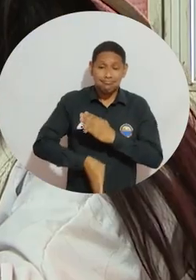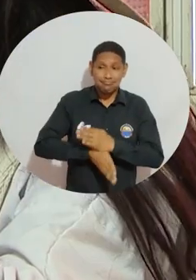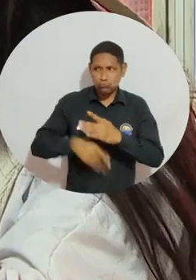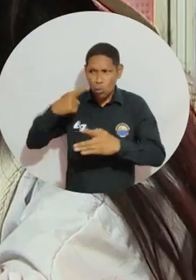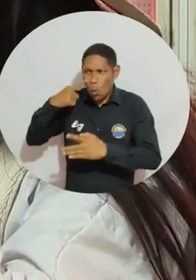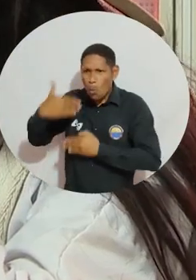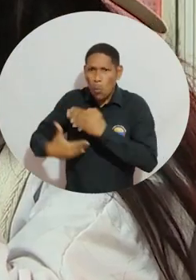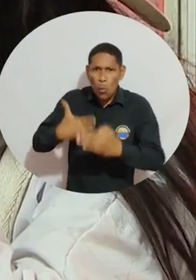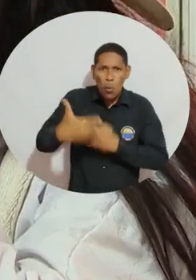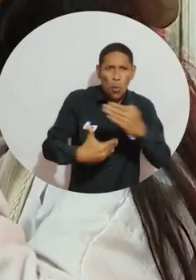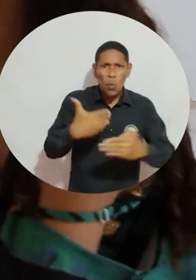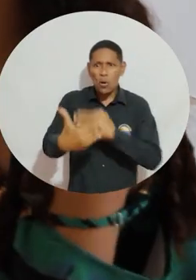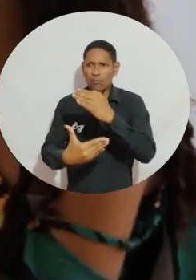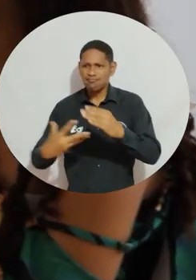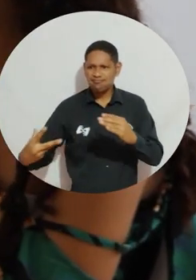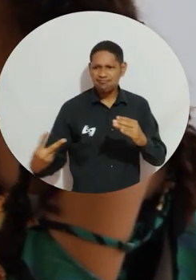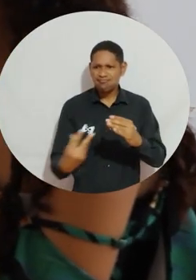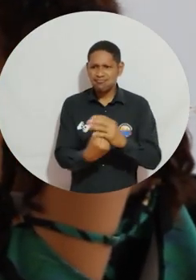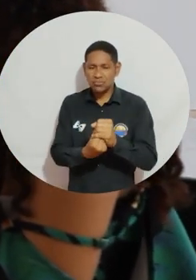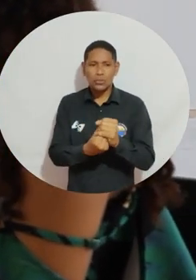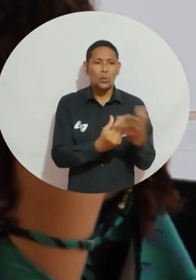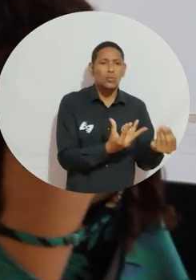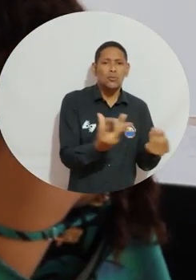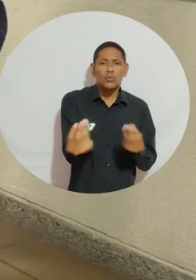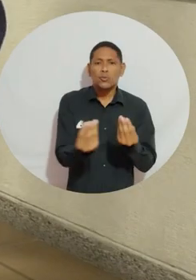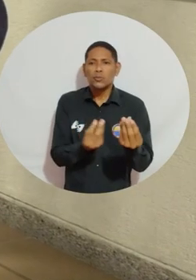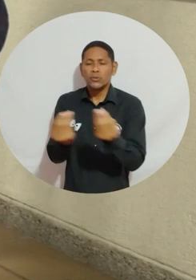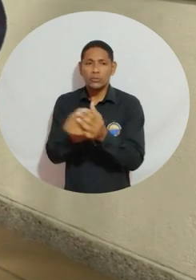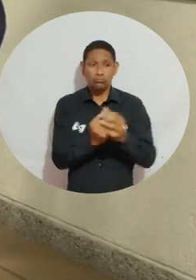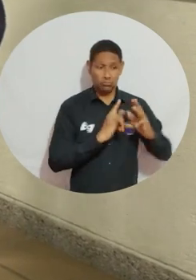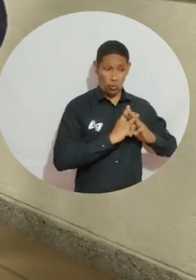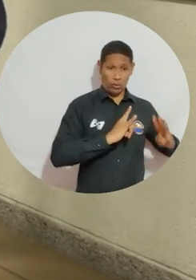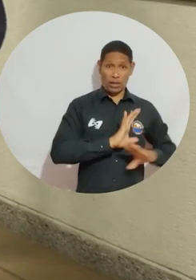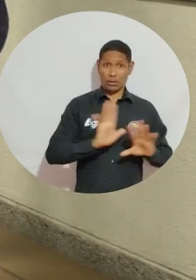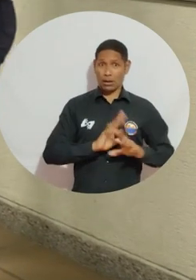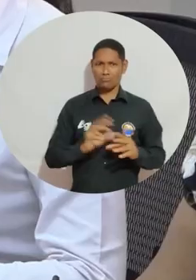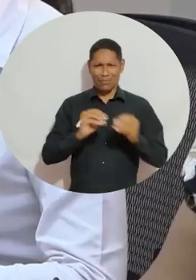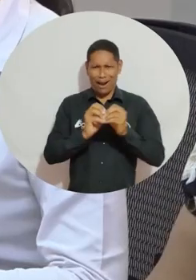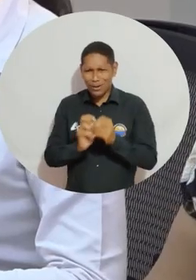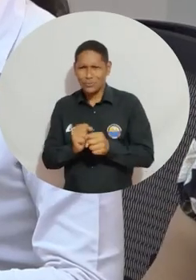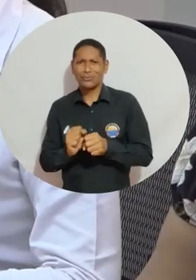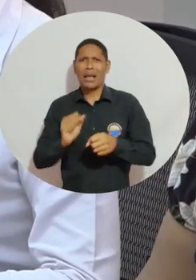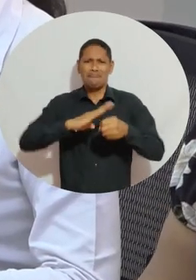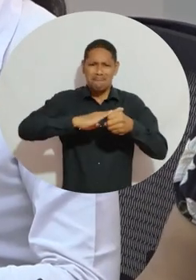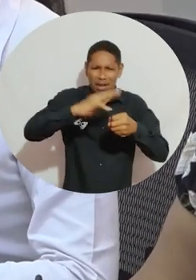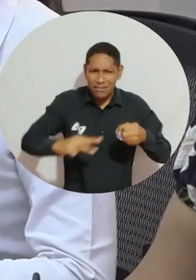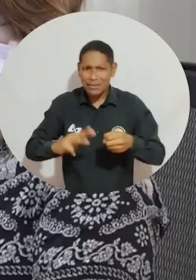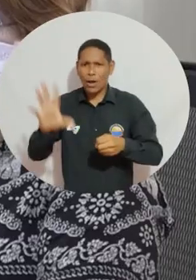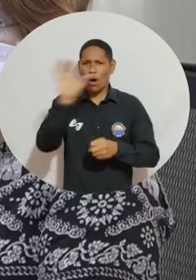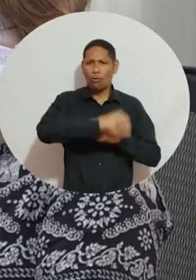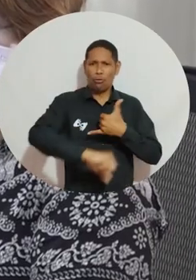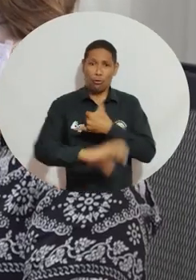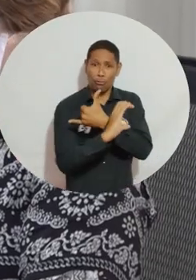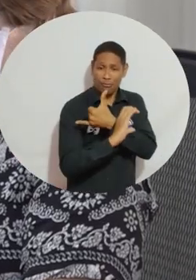el compromiso en los procesos y políticas de inclusión que cobijan a la comunidad diversa, no solo de la alma mater, sino en el departamento y el